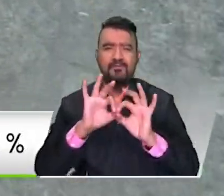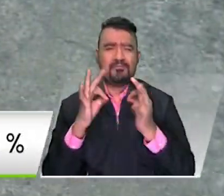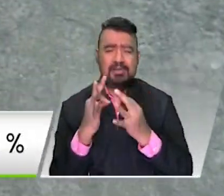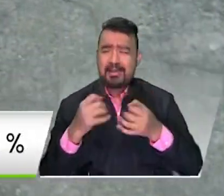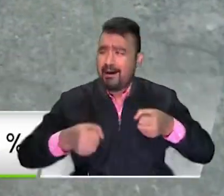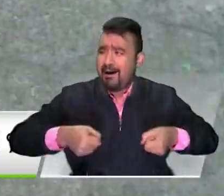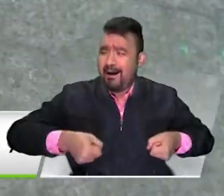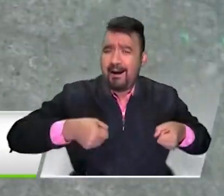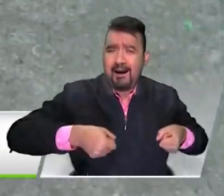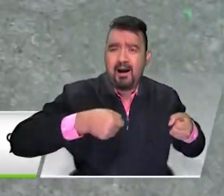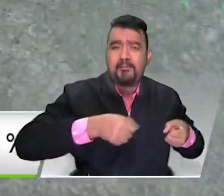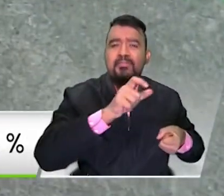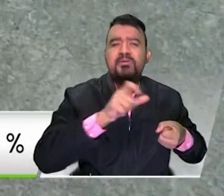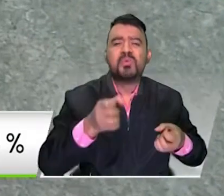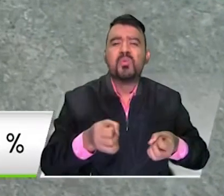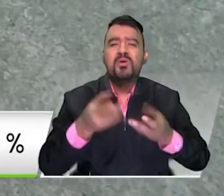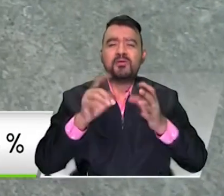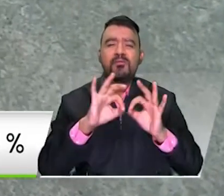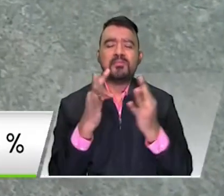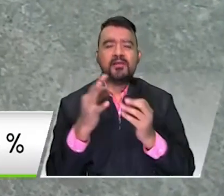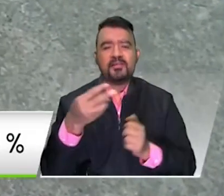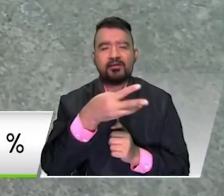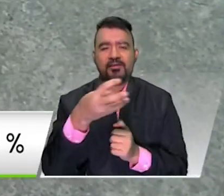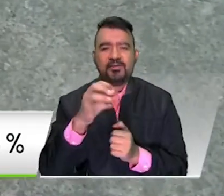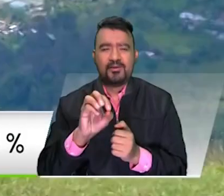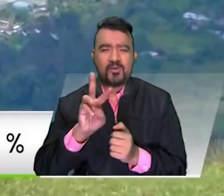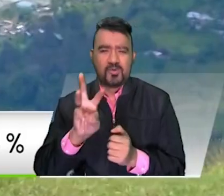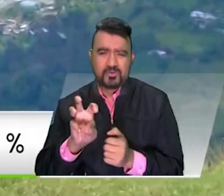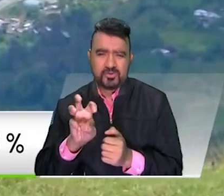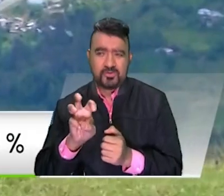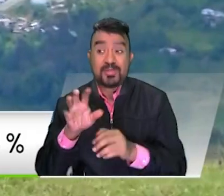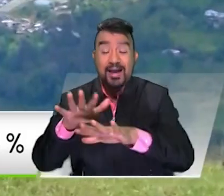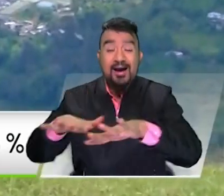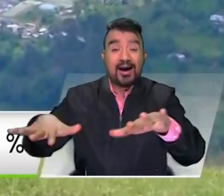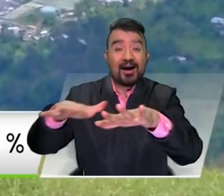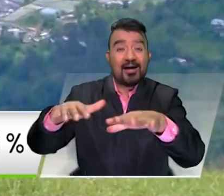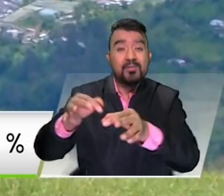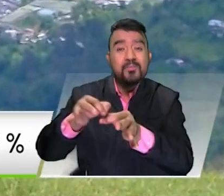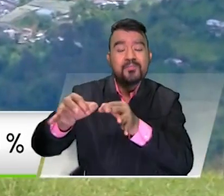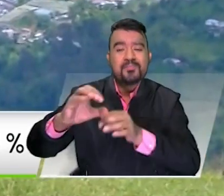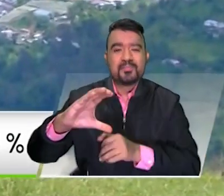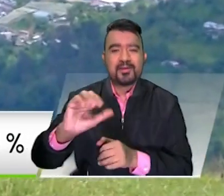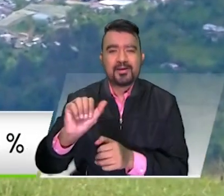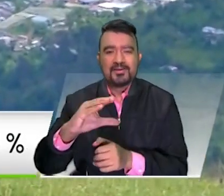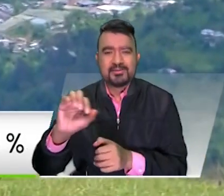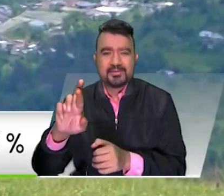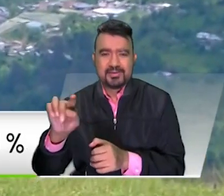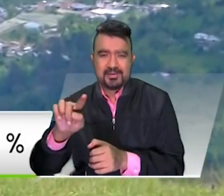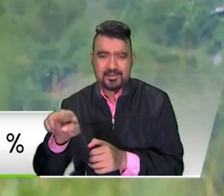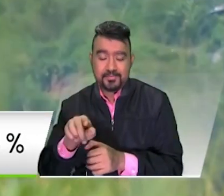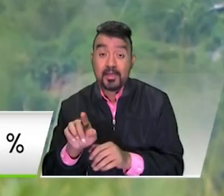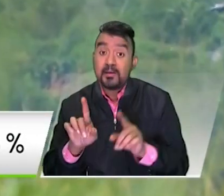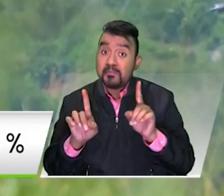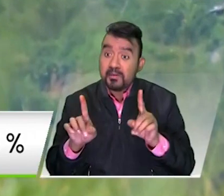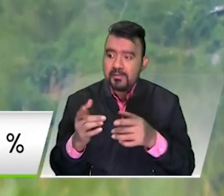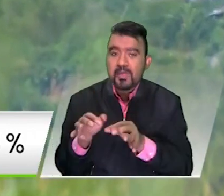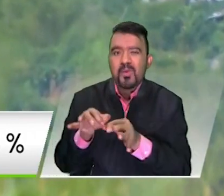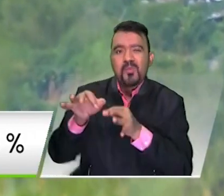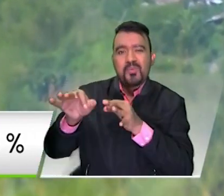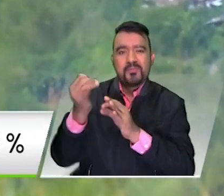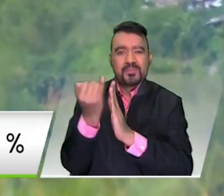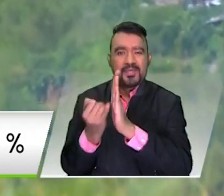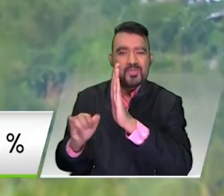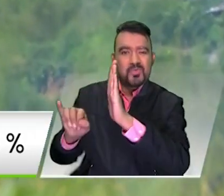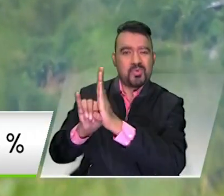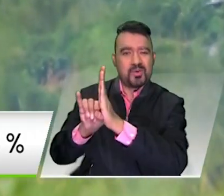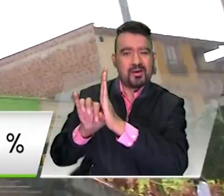afectando a 308 familias del municipio de cáceres sin embargo es ituango municipio del norte de antioquia el